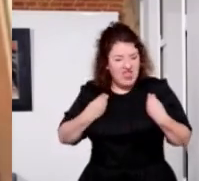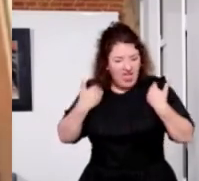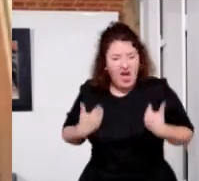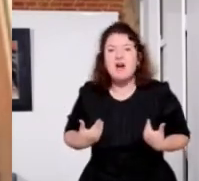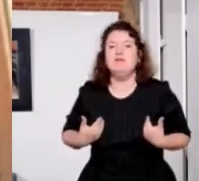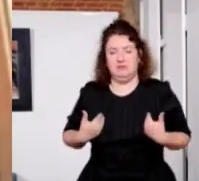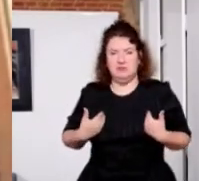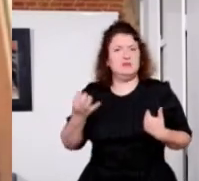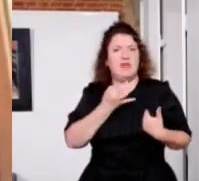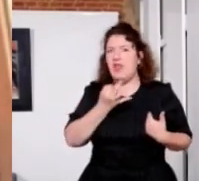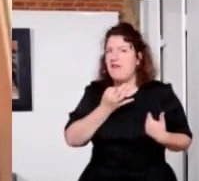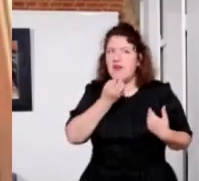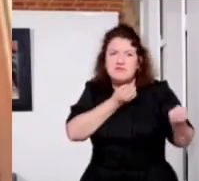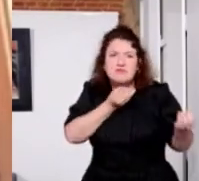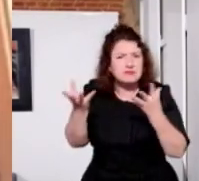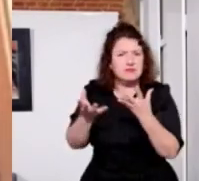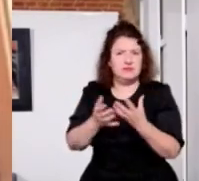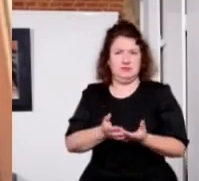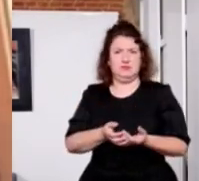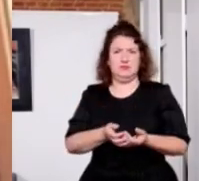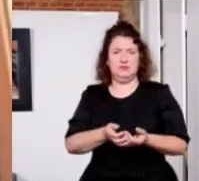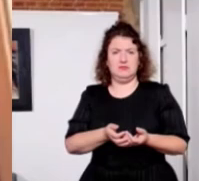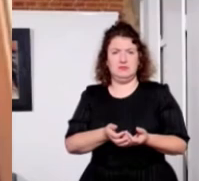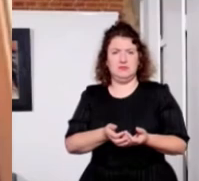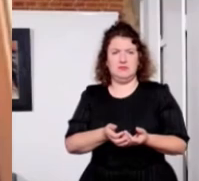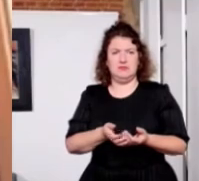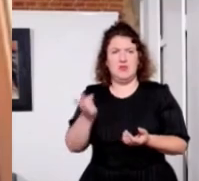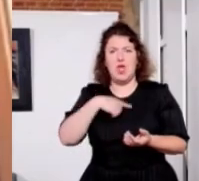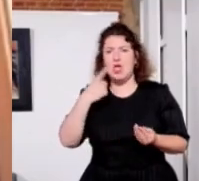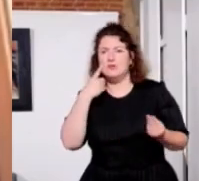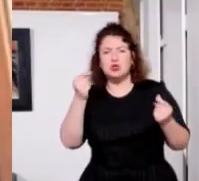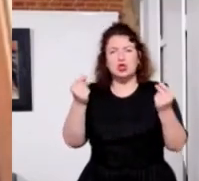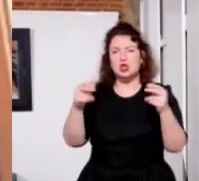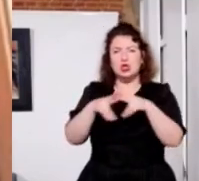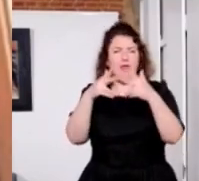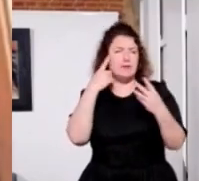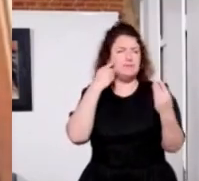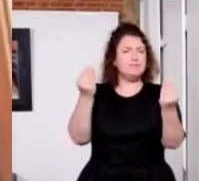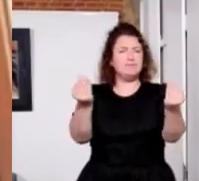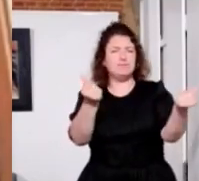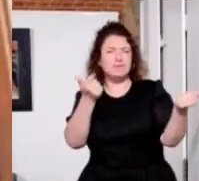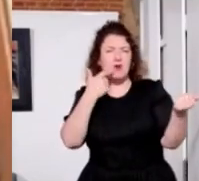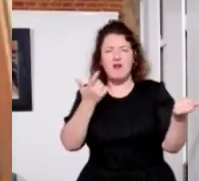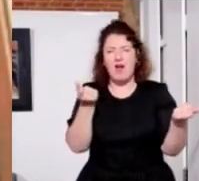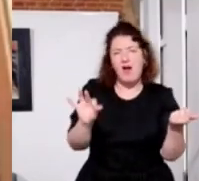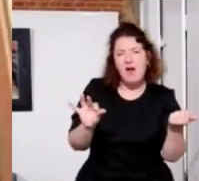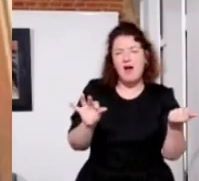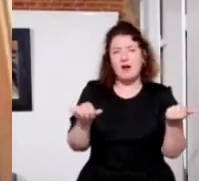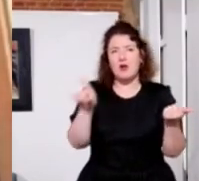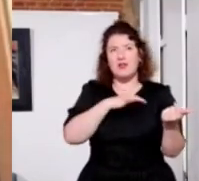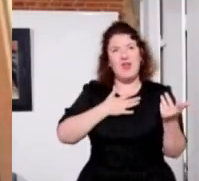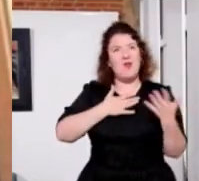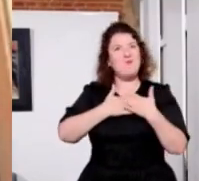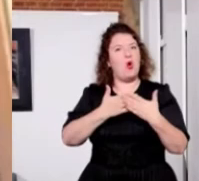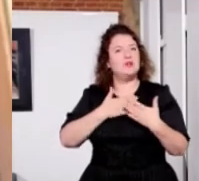esas experiencias de ojo social, esas historias, esas narraciones que el voluntariado se